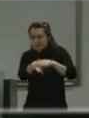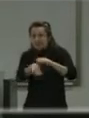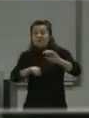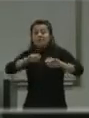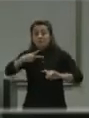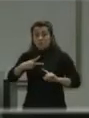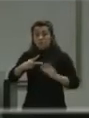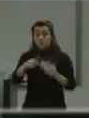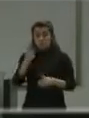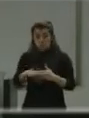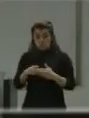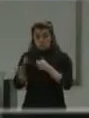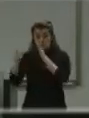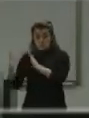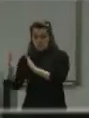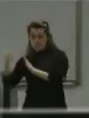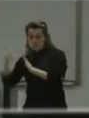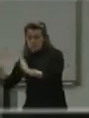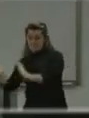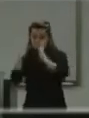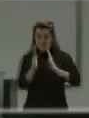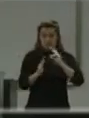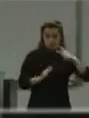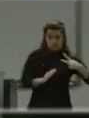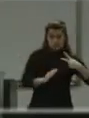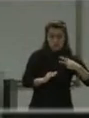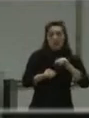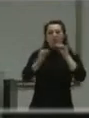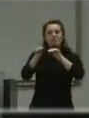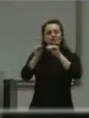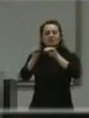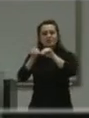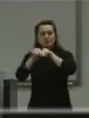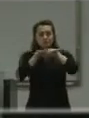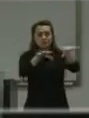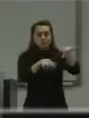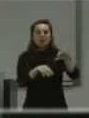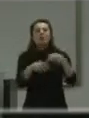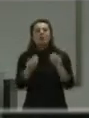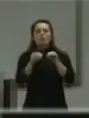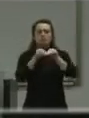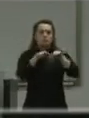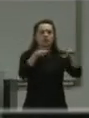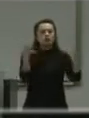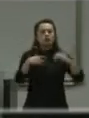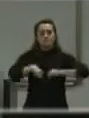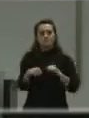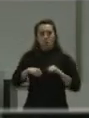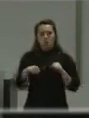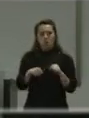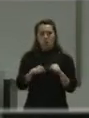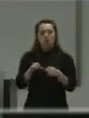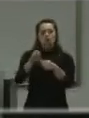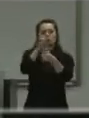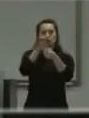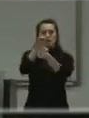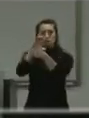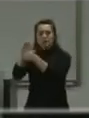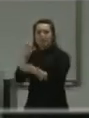fase este proyecto la formación multiplicadores se va a replicar en Bogotá y en otras dos ciudades